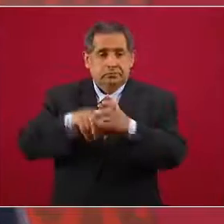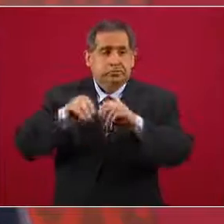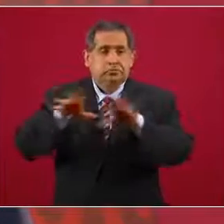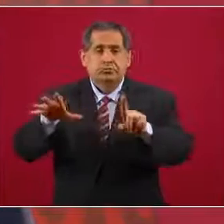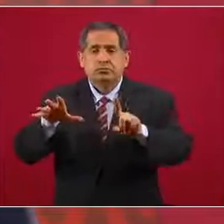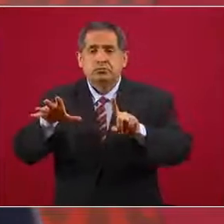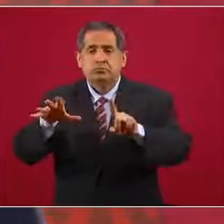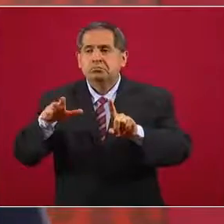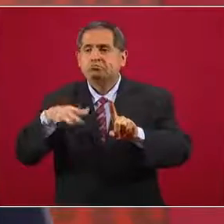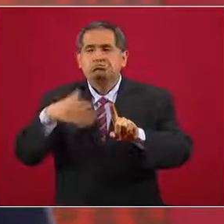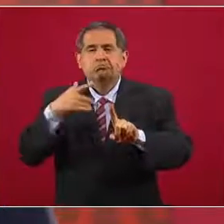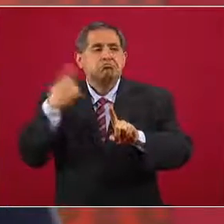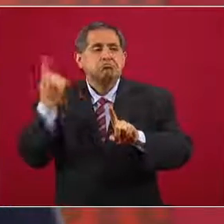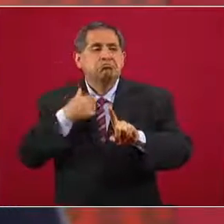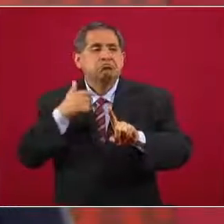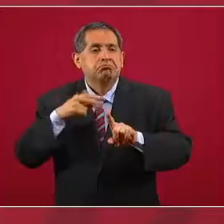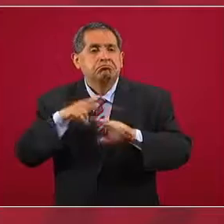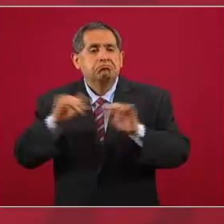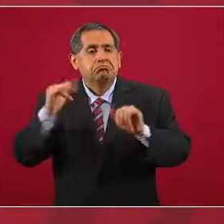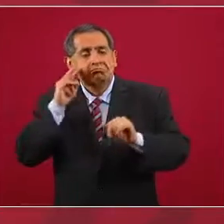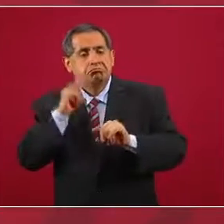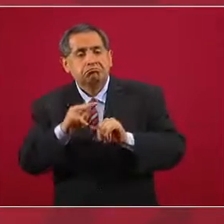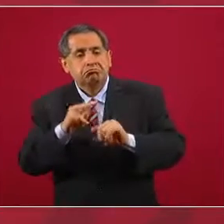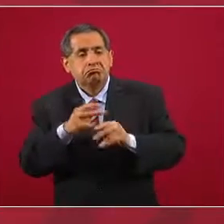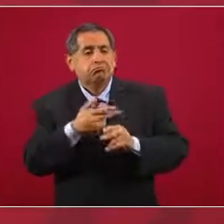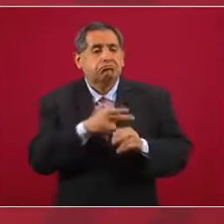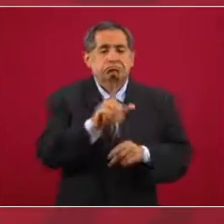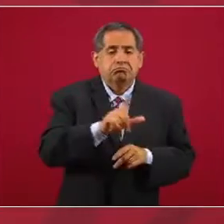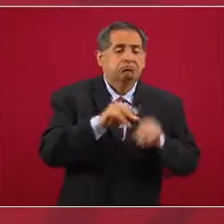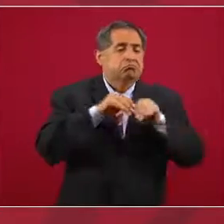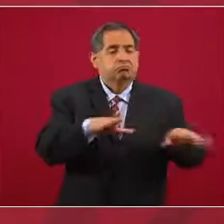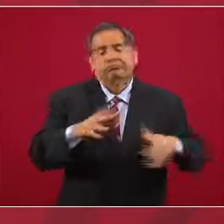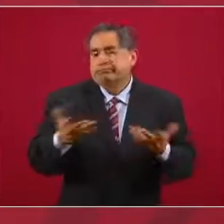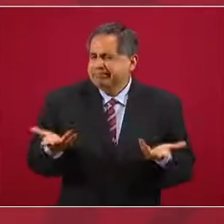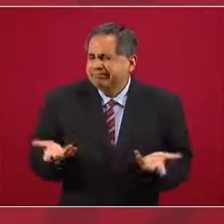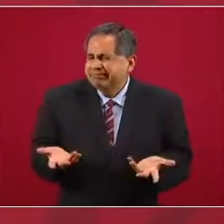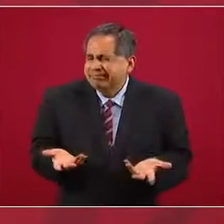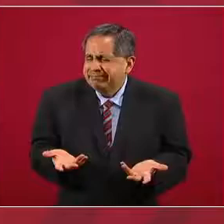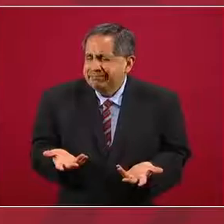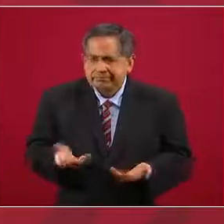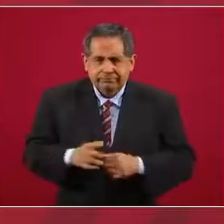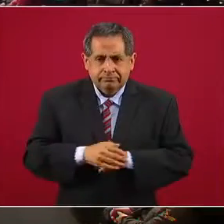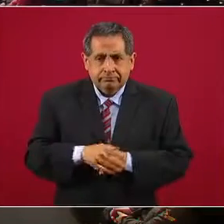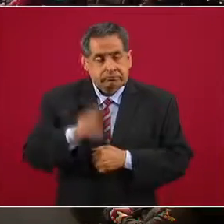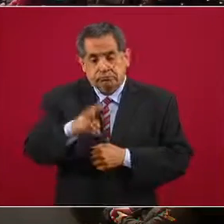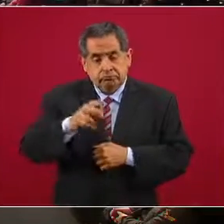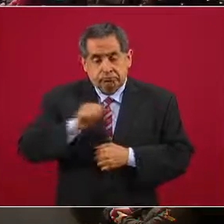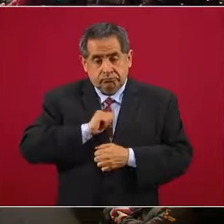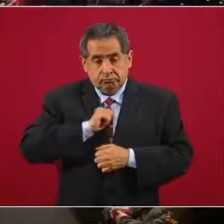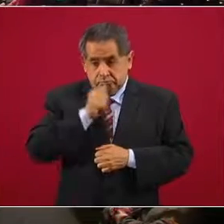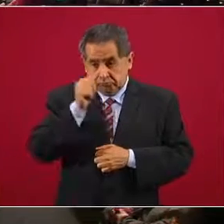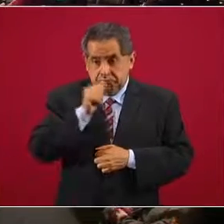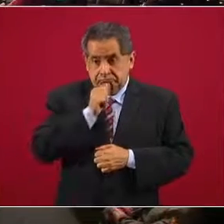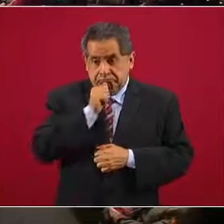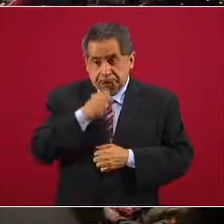Pero en fin, es nada más para tener una idea. Desde luego que no lo había yo visto,